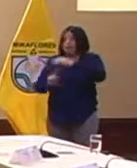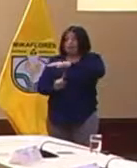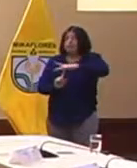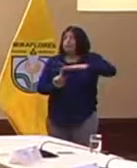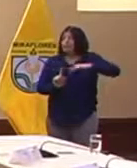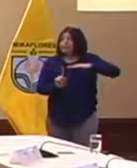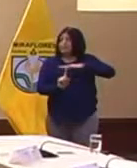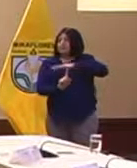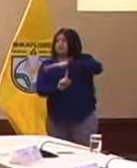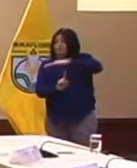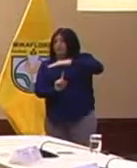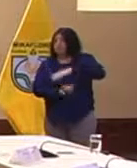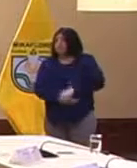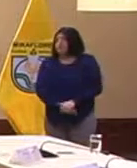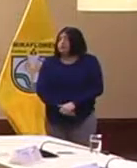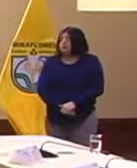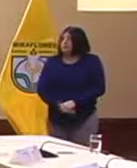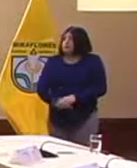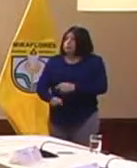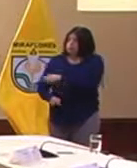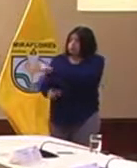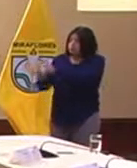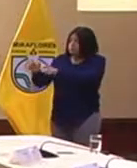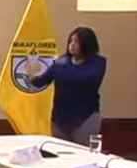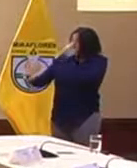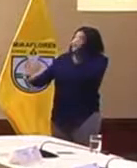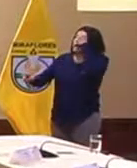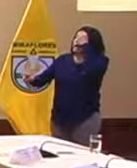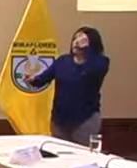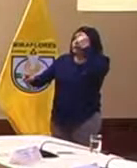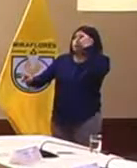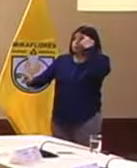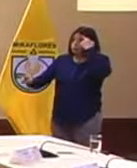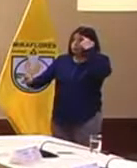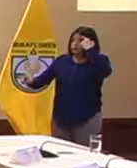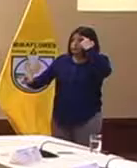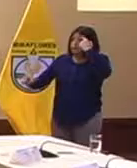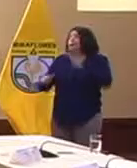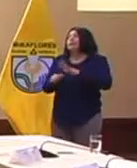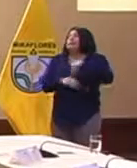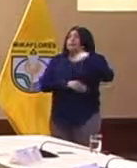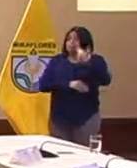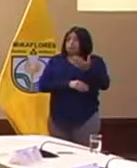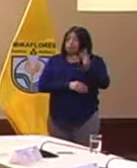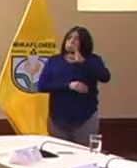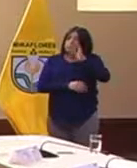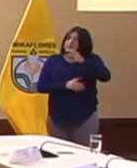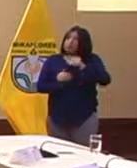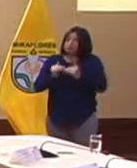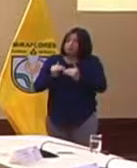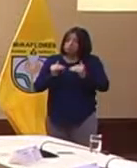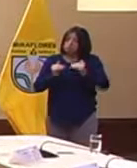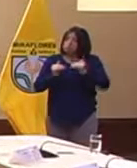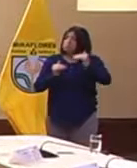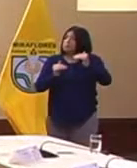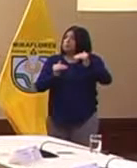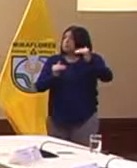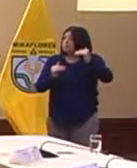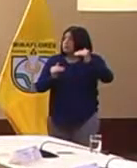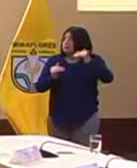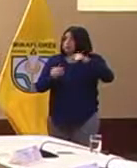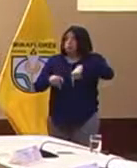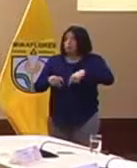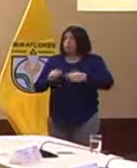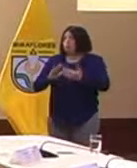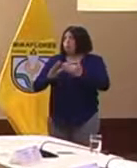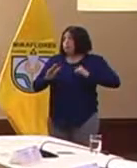ambientales, generar conciencia y además después buscar que esto pueda escalar a un nivel no solamente